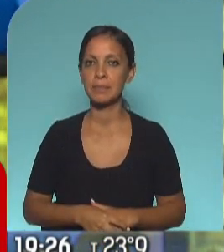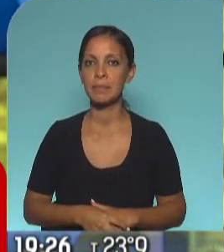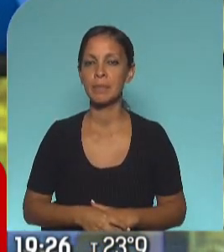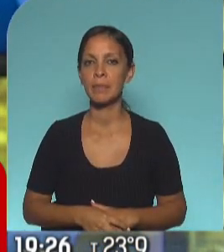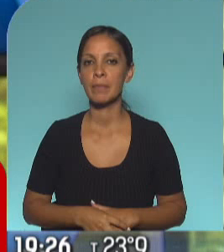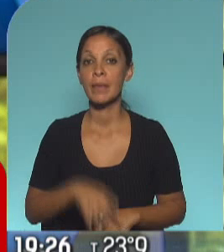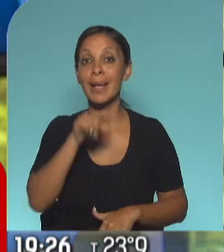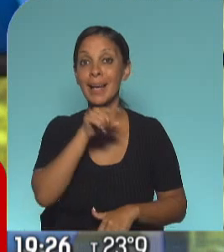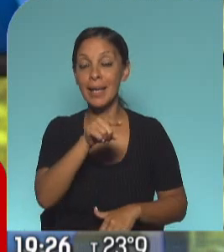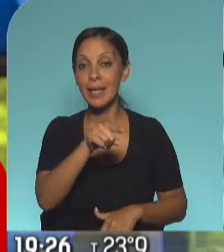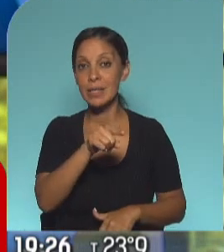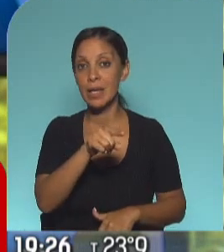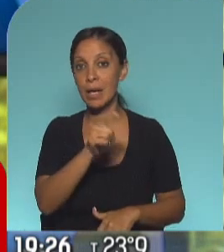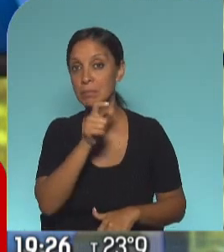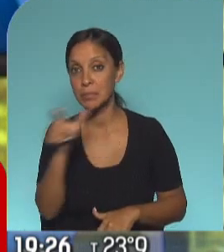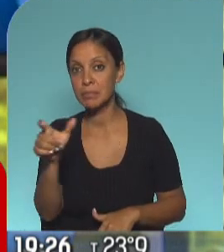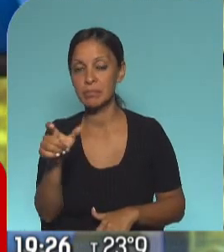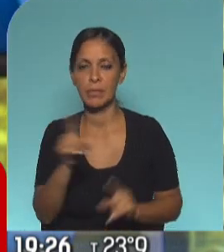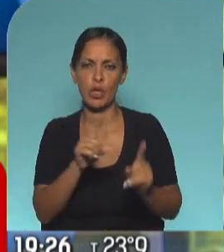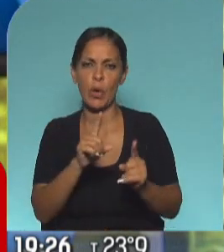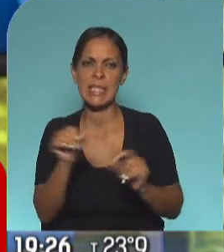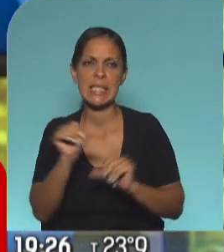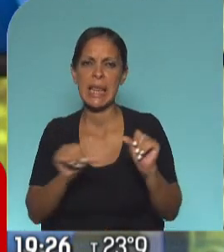observación absolutamente no científica.